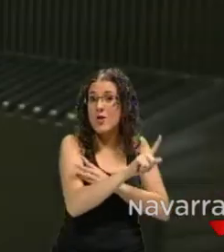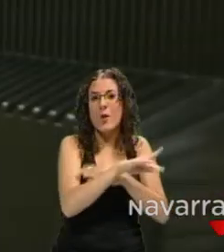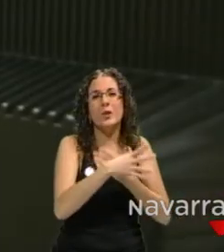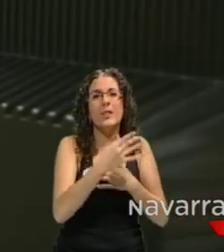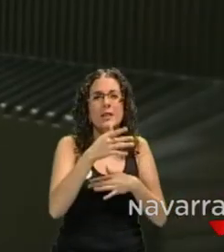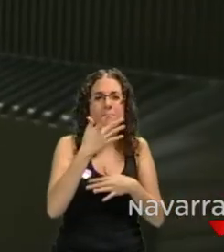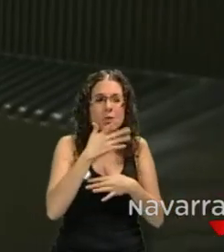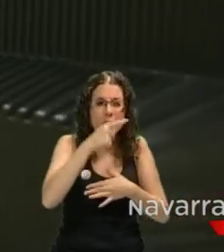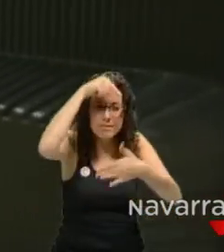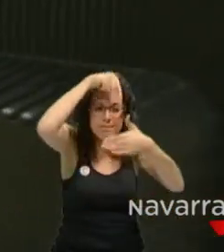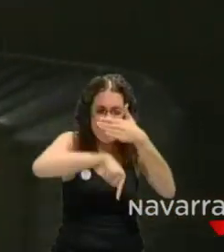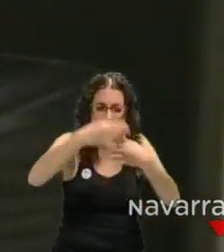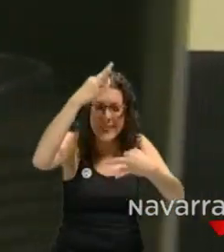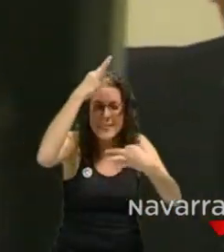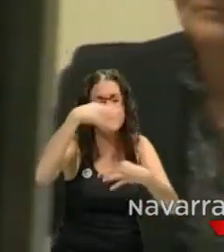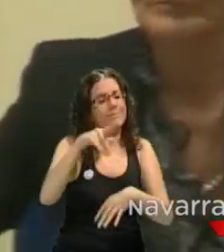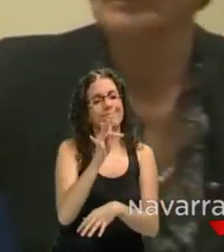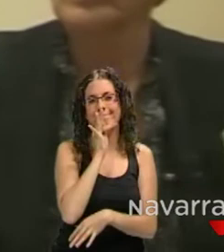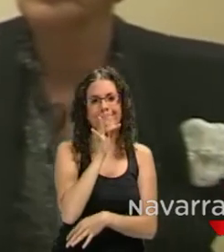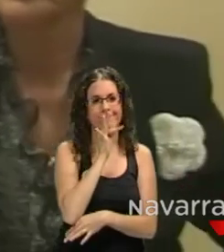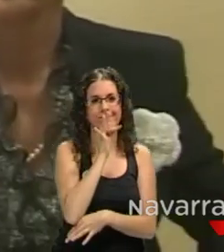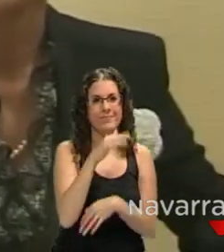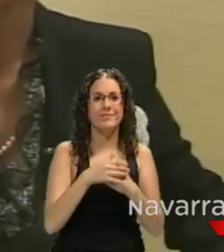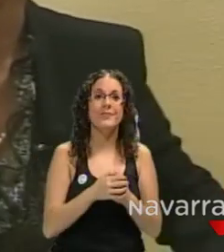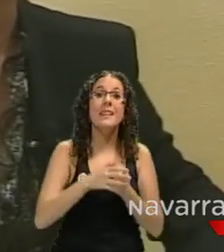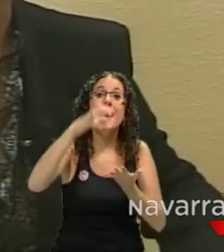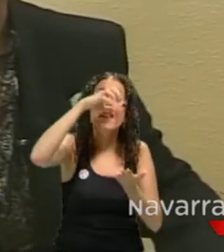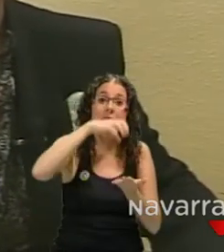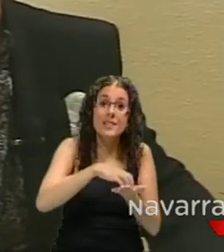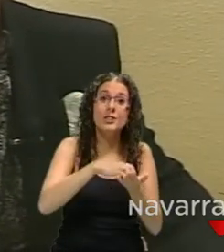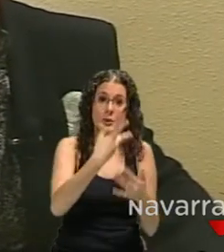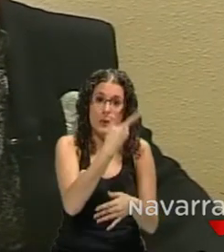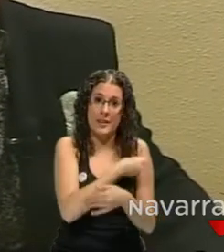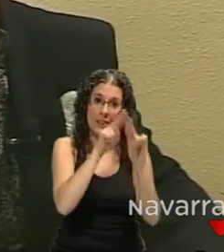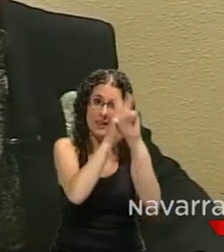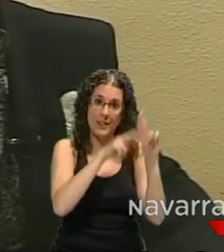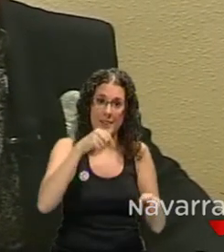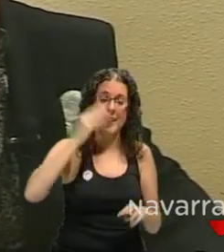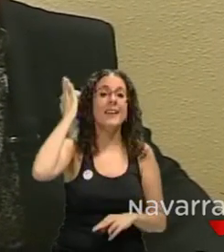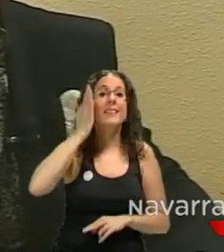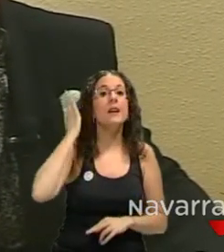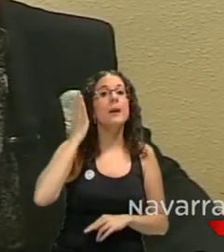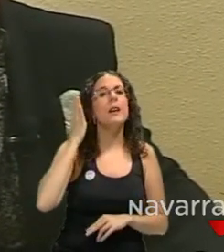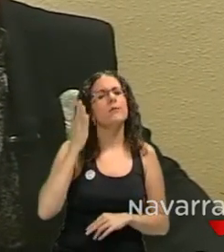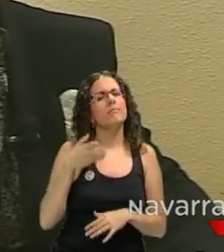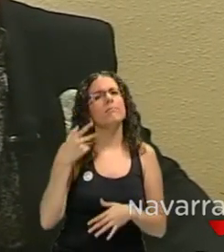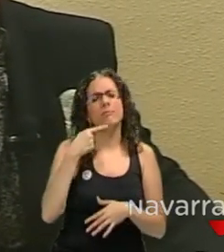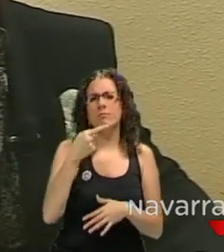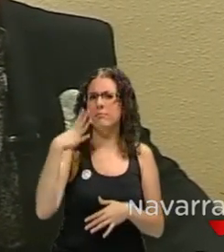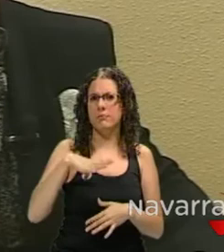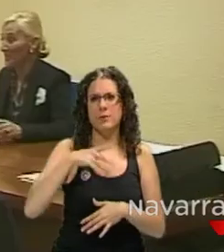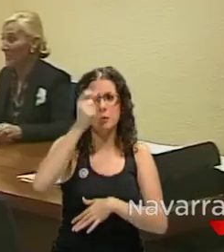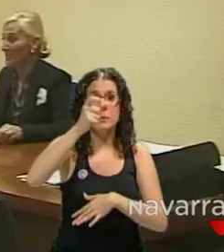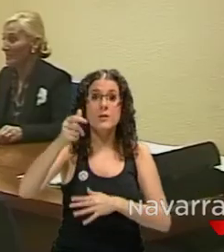bien. Desde el Centro de Vacunación Internacional de Navarra se pide que el viajero se informe sobre los acuerdos que sobre prestaciones de